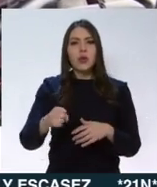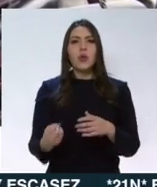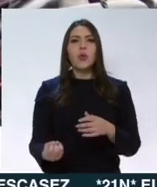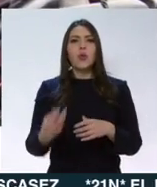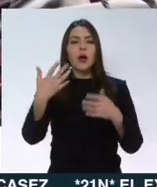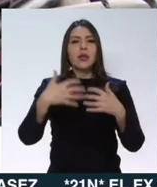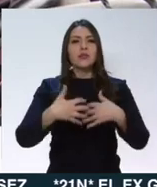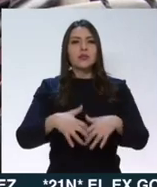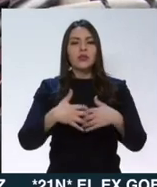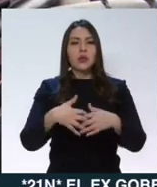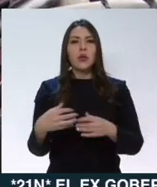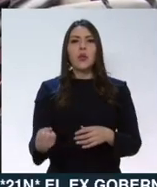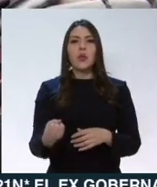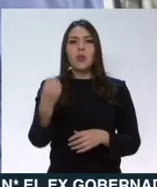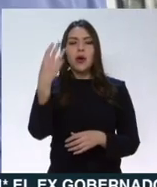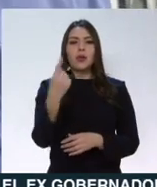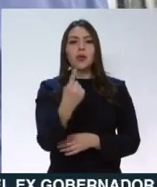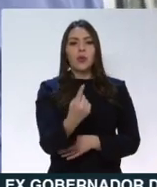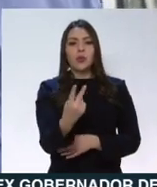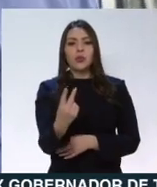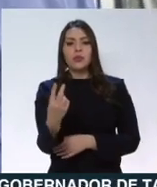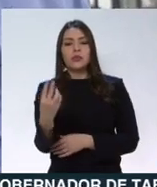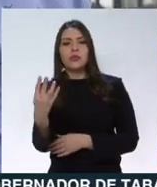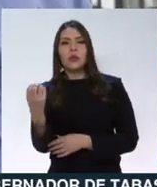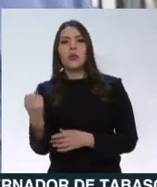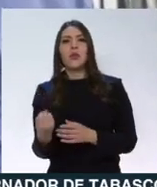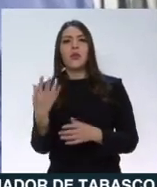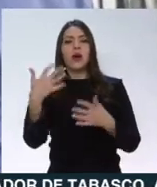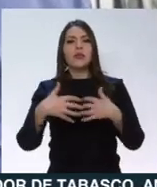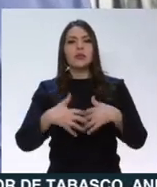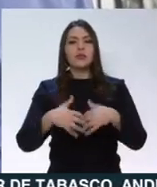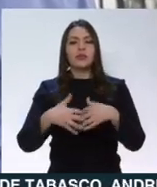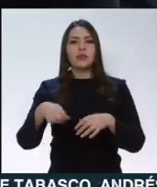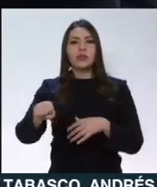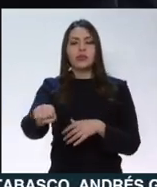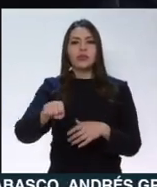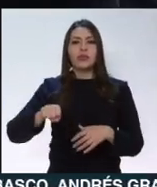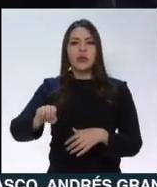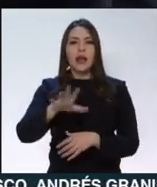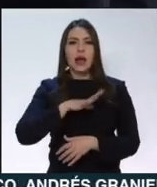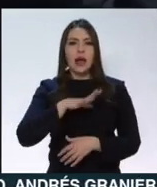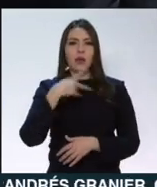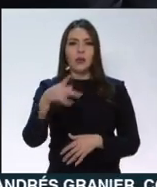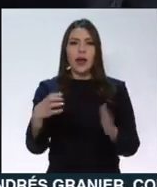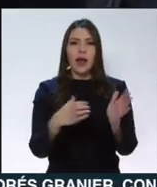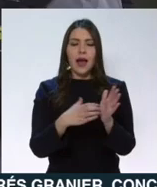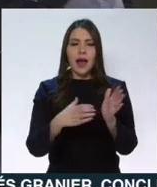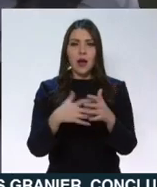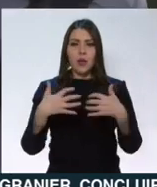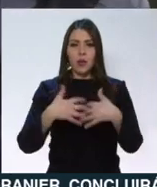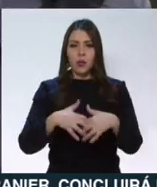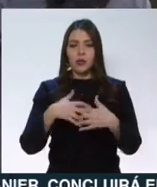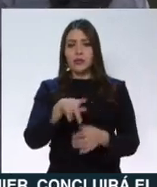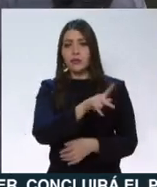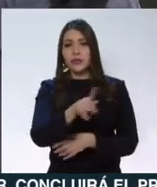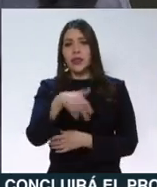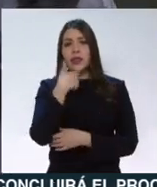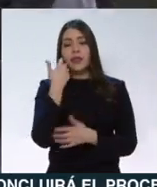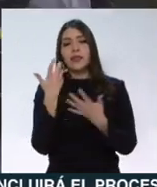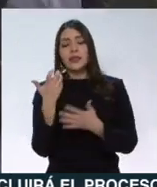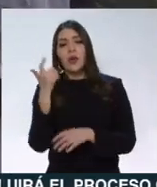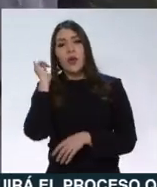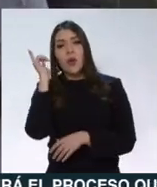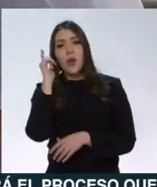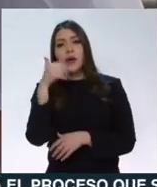cuántas velocidades es su caja. Tanto Jaime como Tania y don José esperan ser seleccionados. Tienen como ventaja